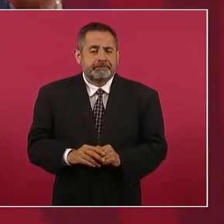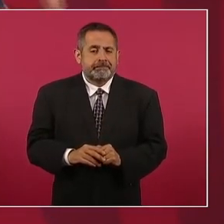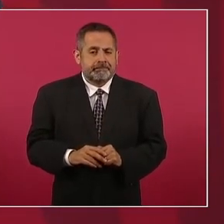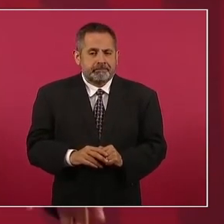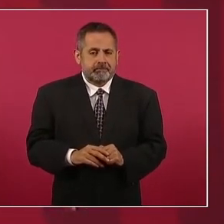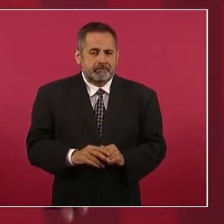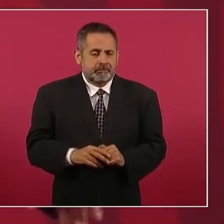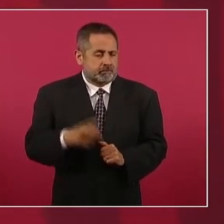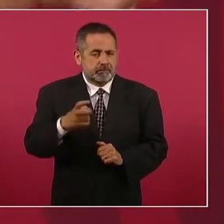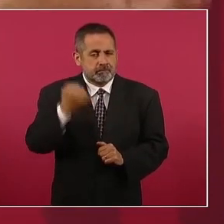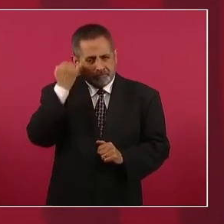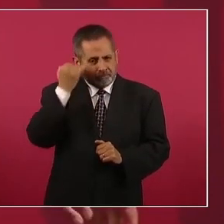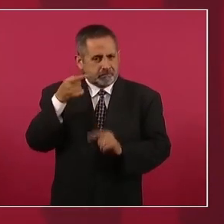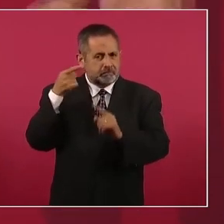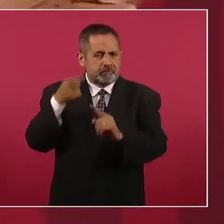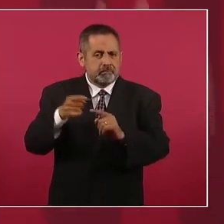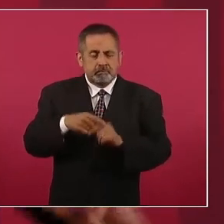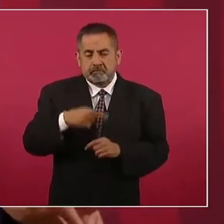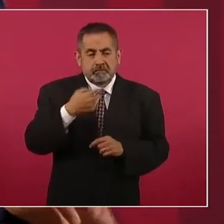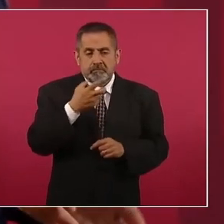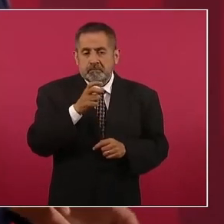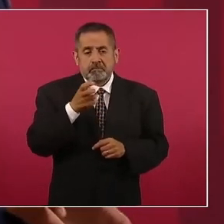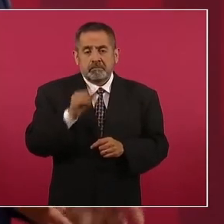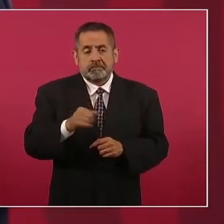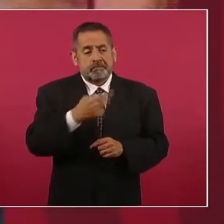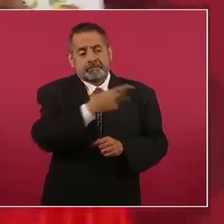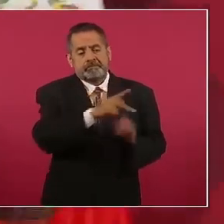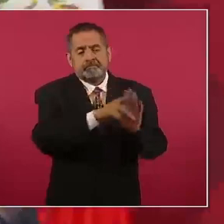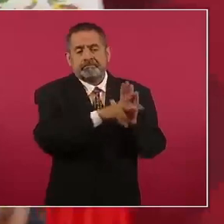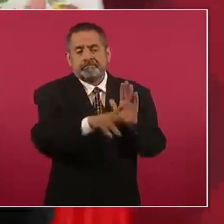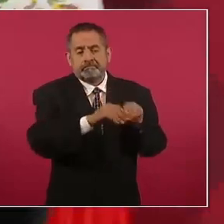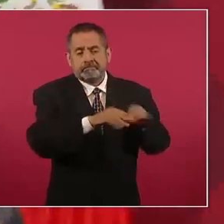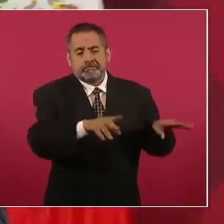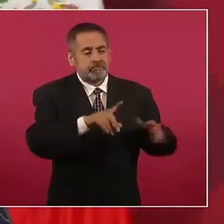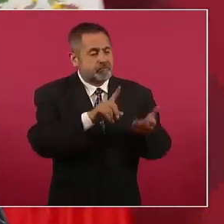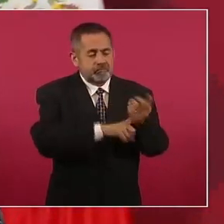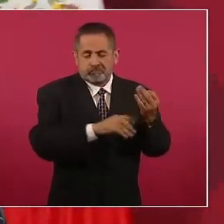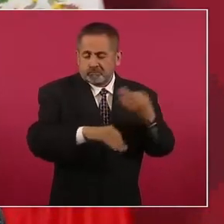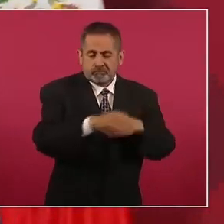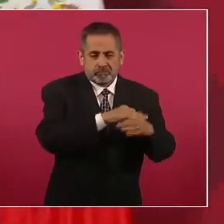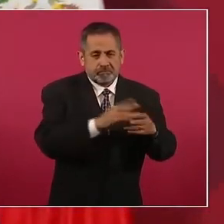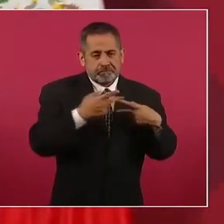Esa es su postura. En ese periódico todos los que escriben